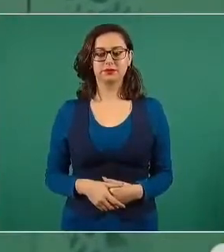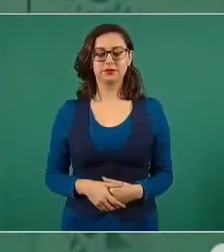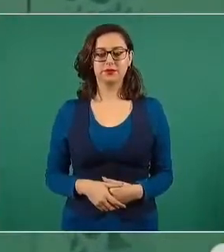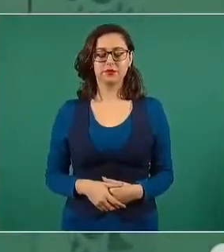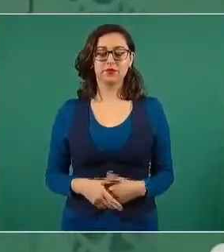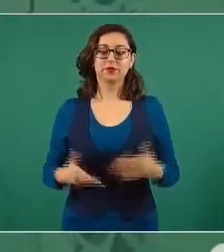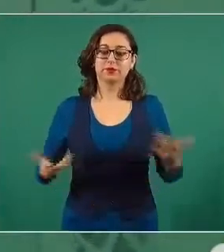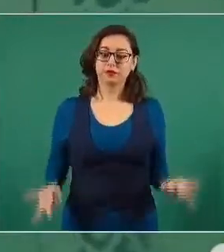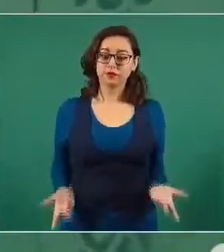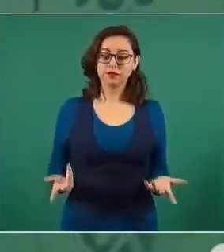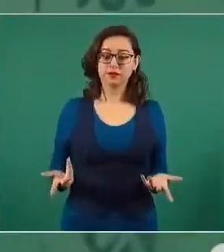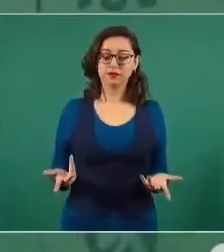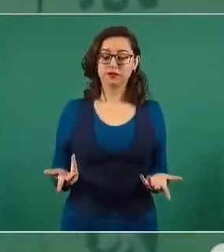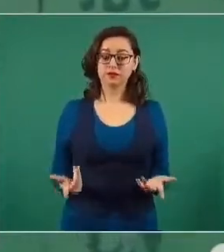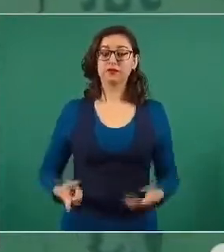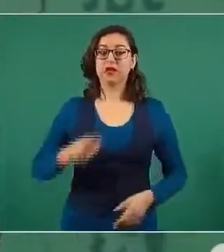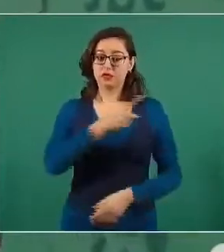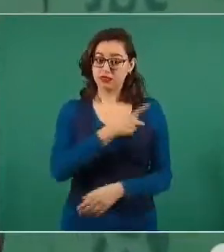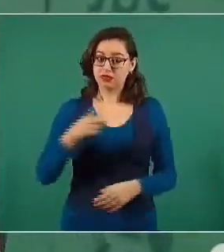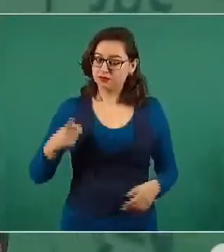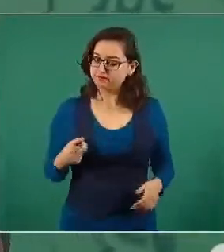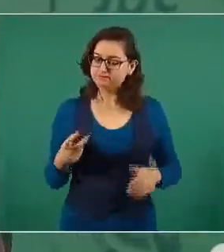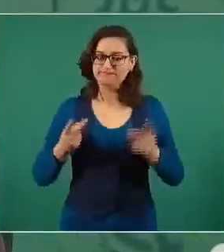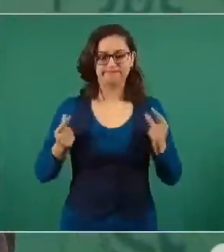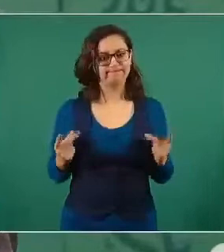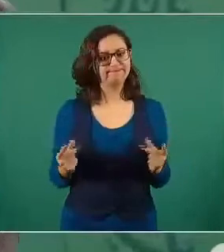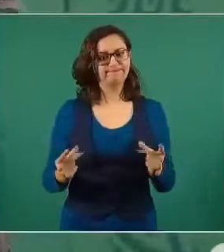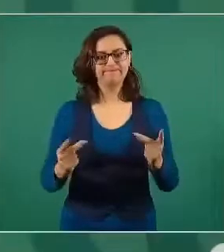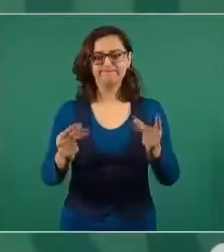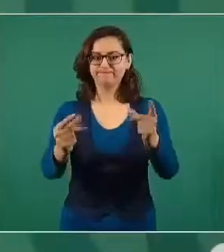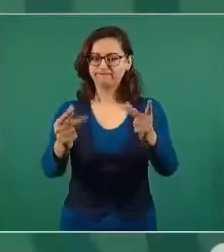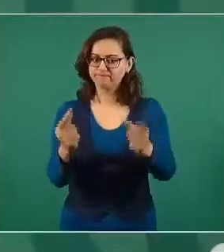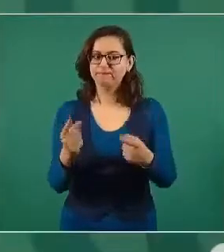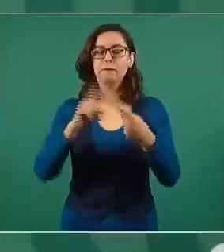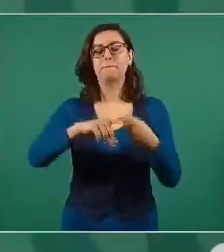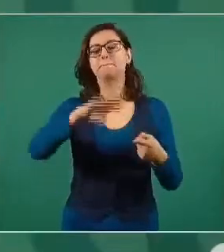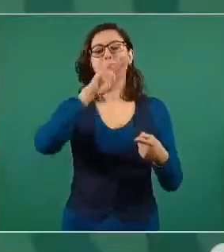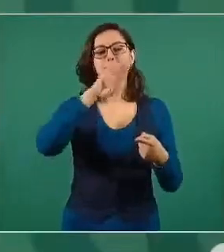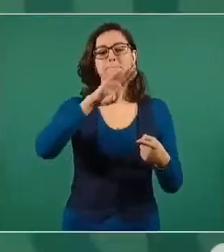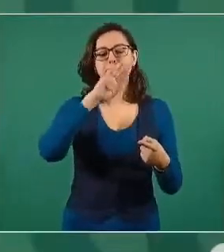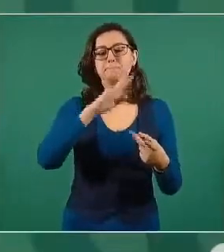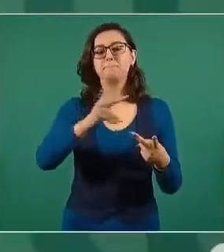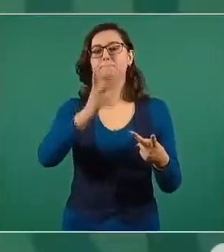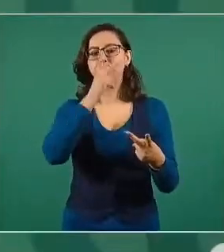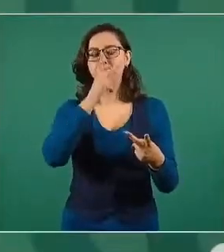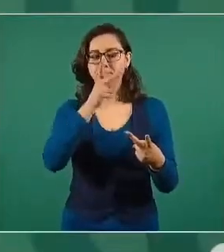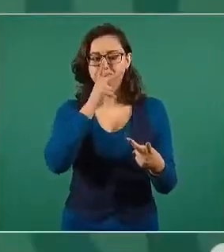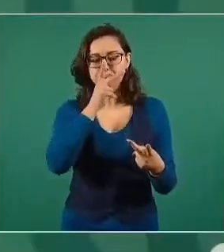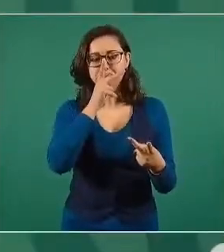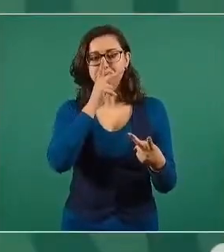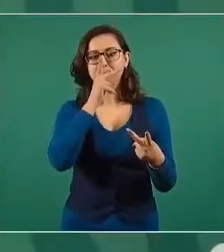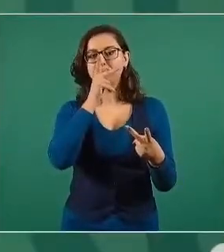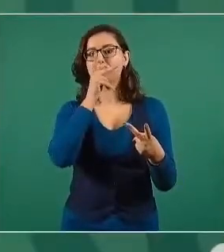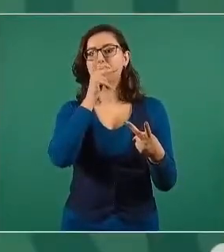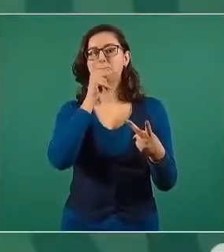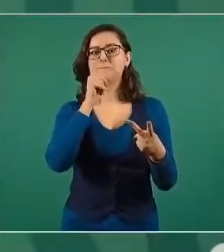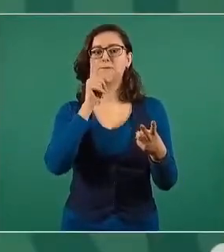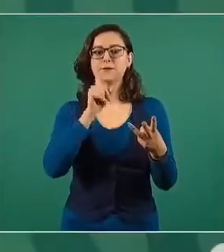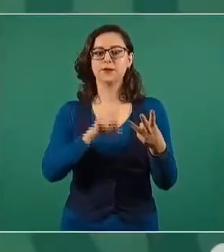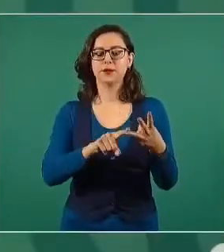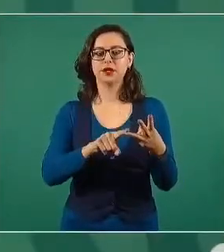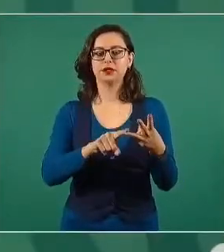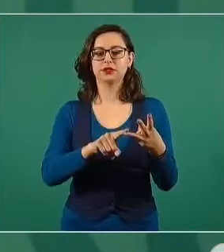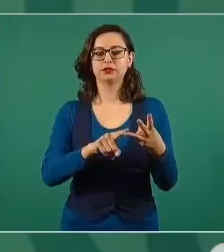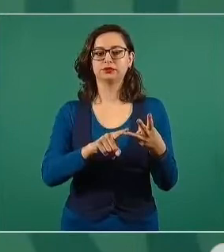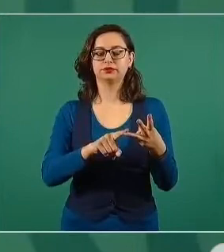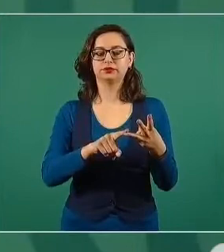Y tenemos que aplicarnos todos, madres, padres de familia,